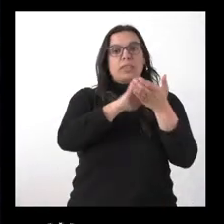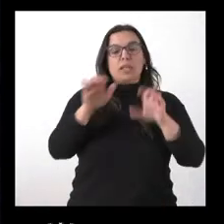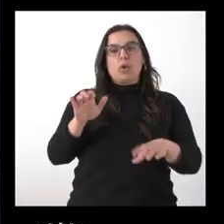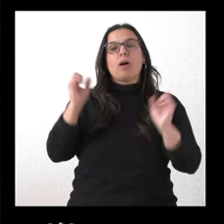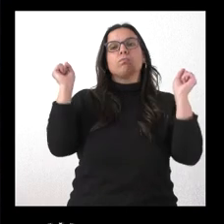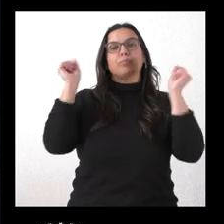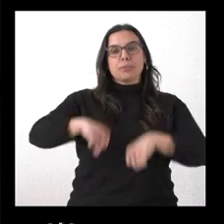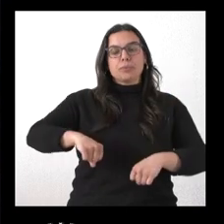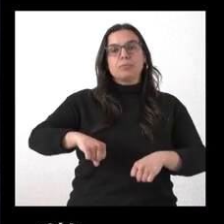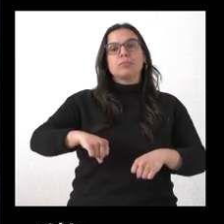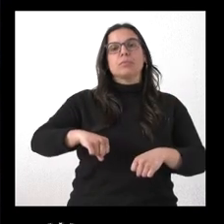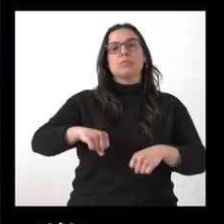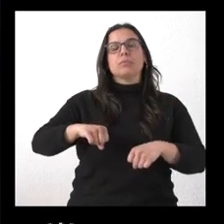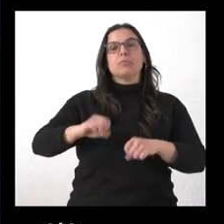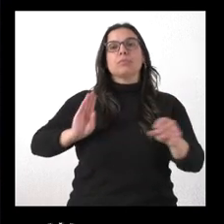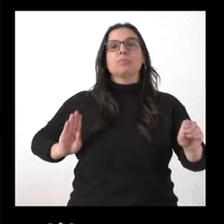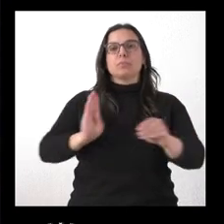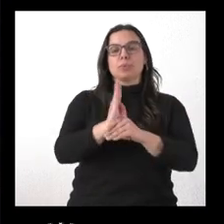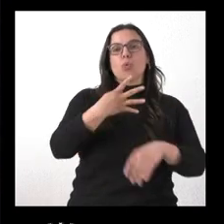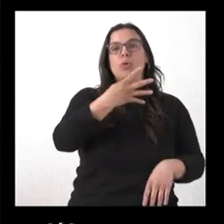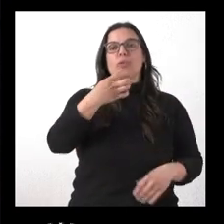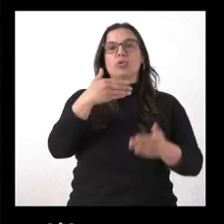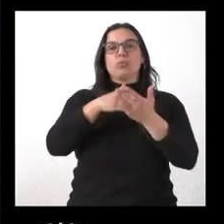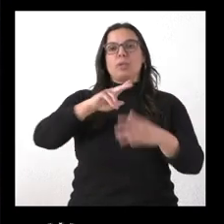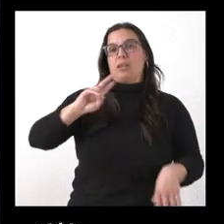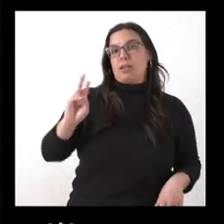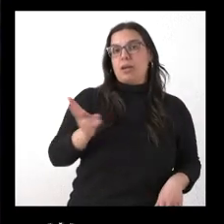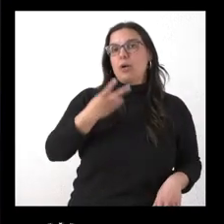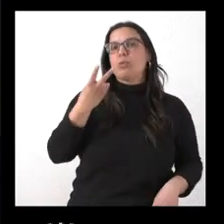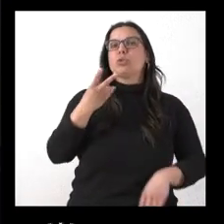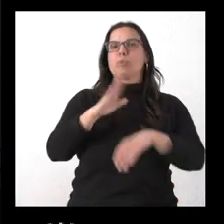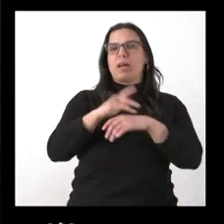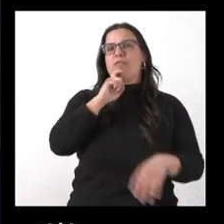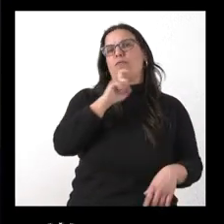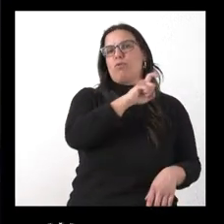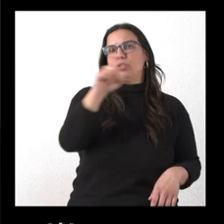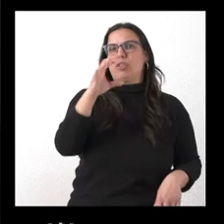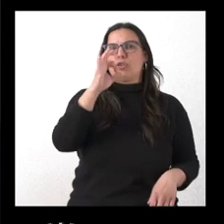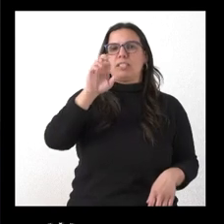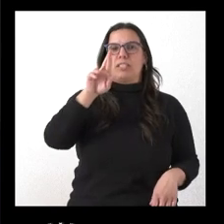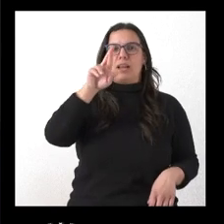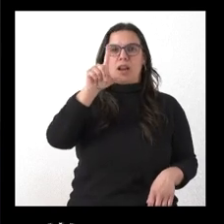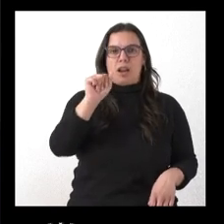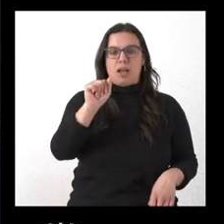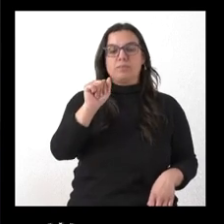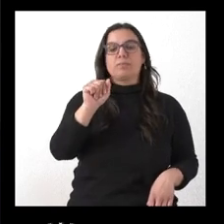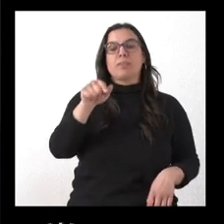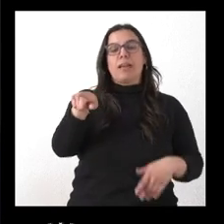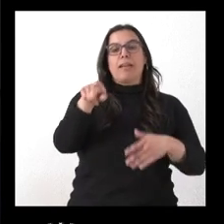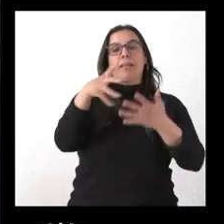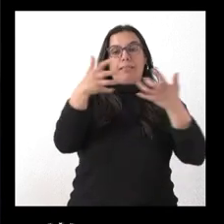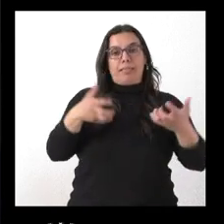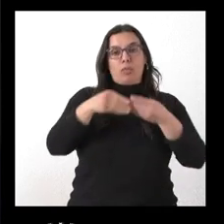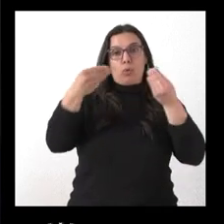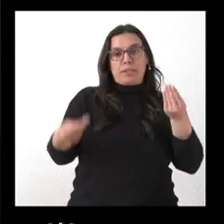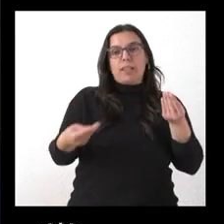la aportación de una subvención de 400.000 euros para la fundación serla tienen ustedes en la nota algún